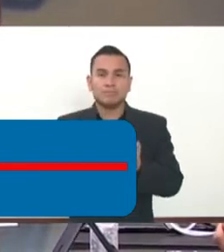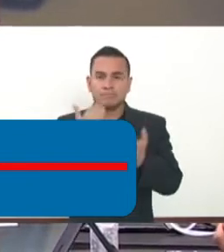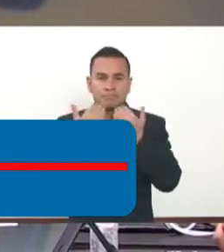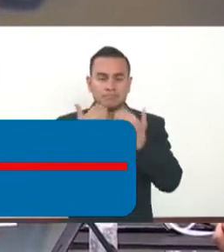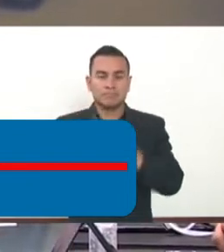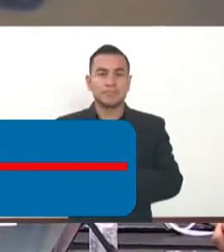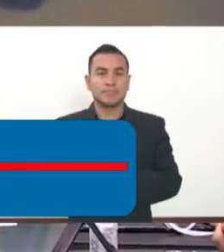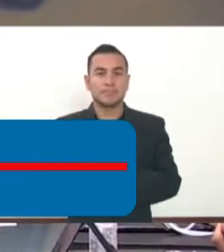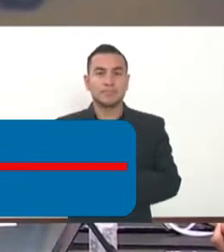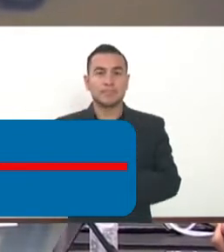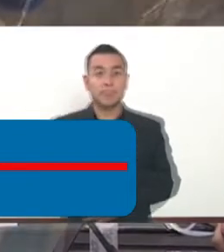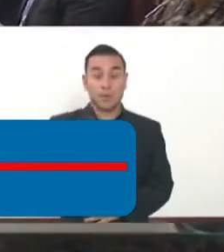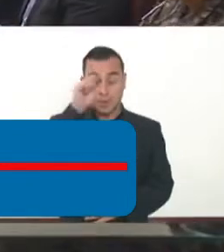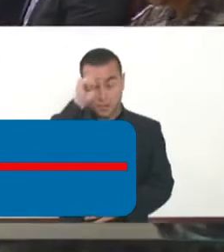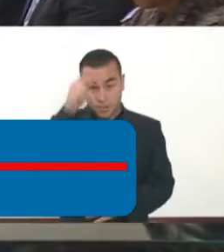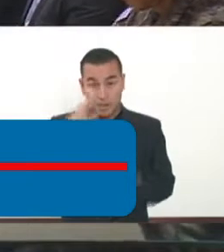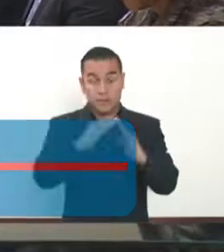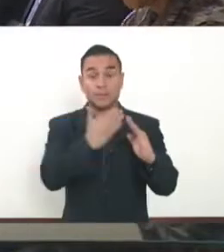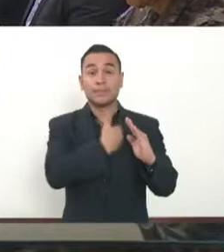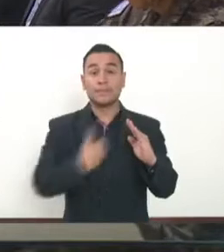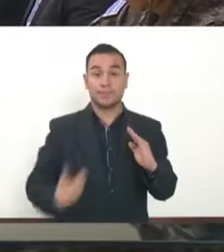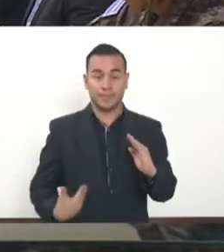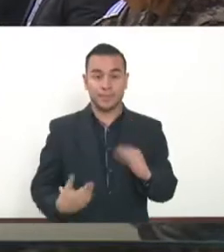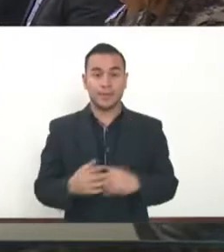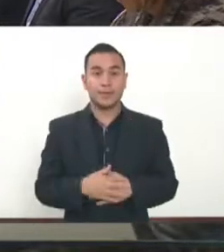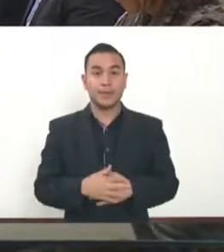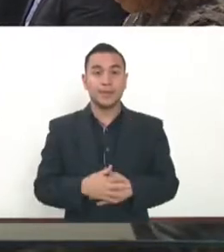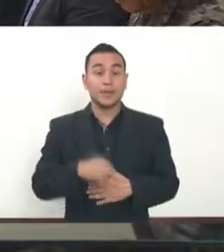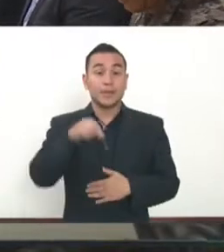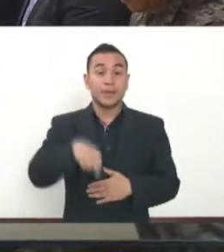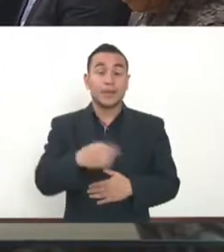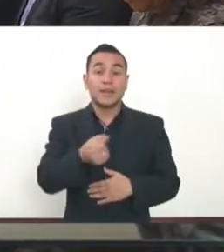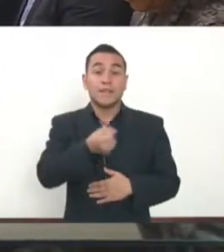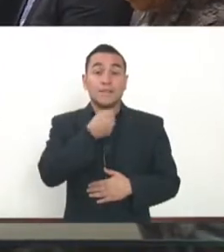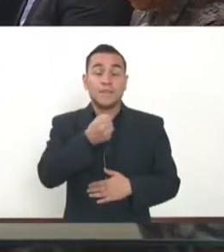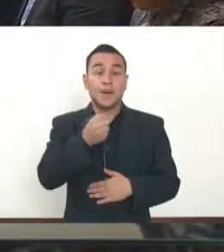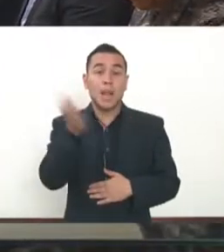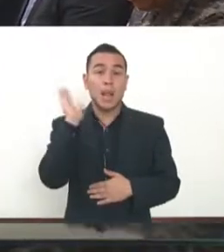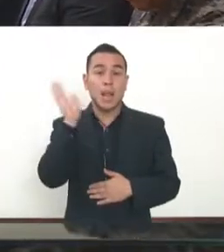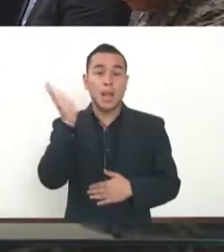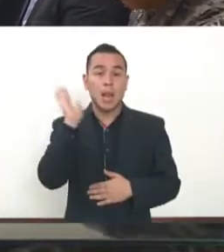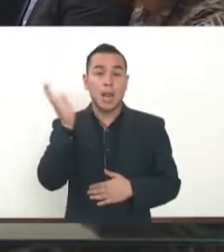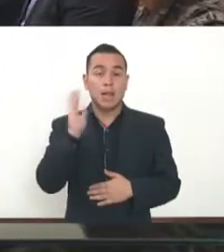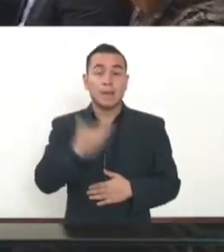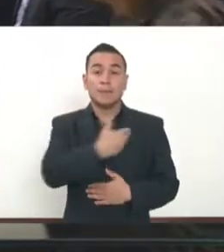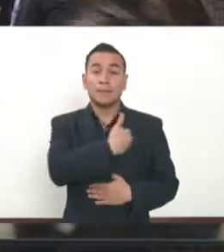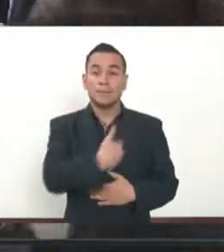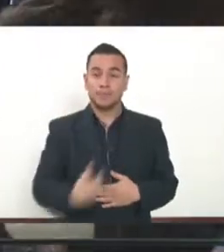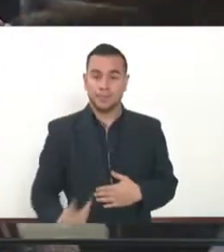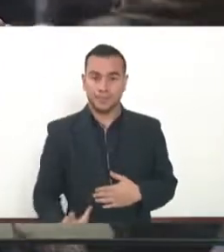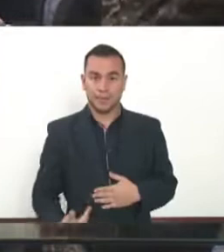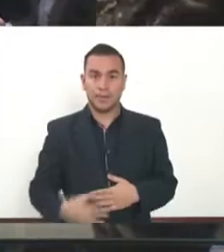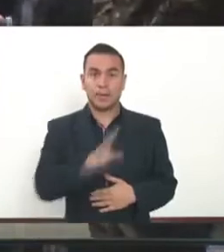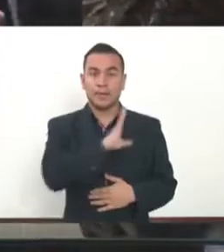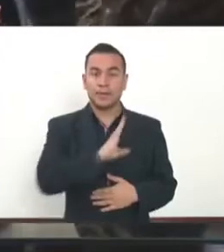alimentarios valorados en $50. Además, entre las 5 iniciativas de ley presentadas está la de modificar el decreto 608 para cambiar el